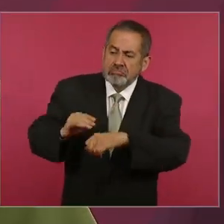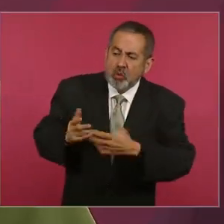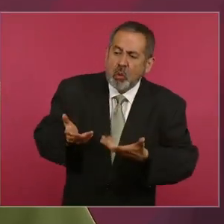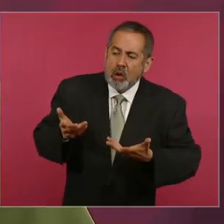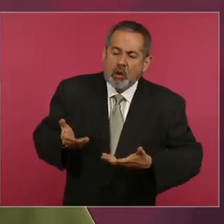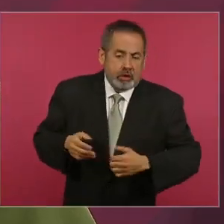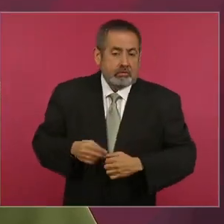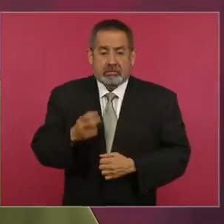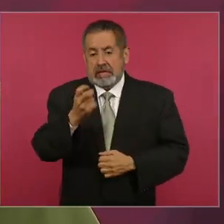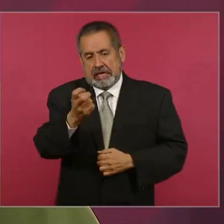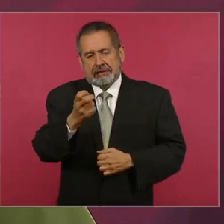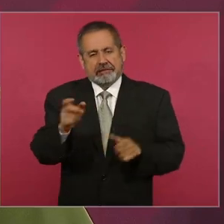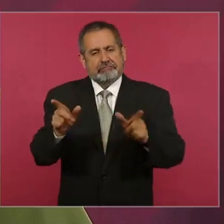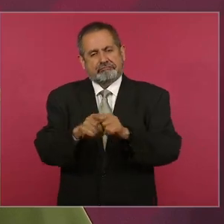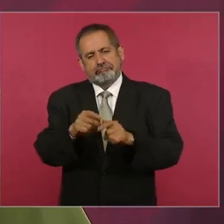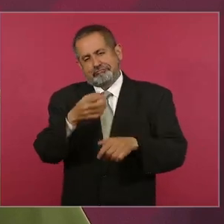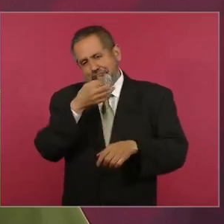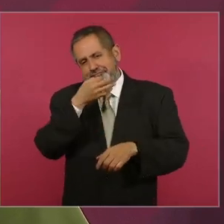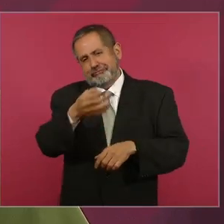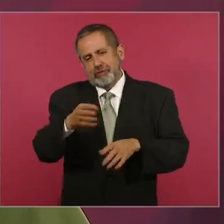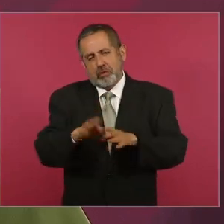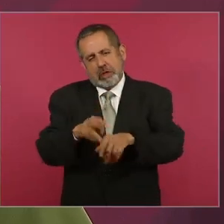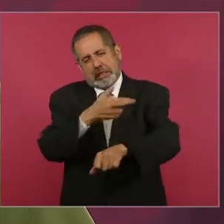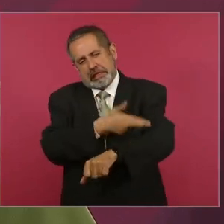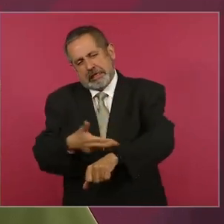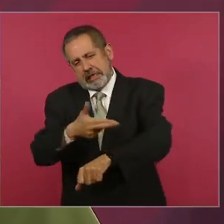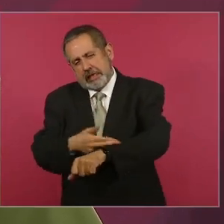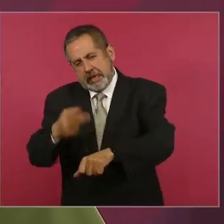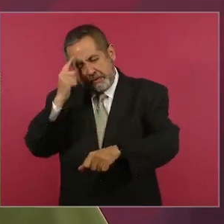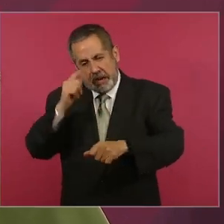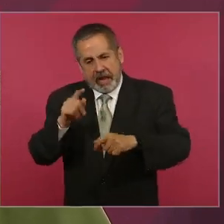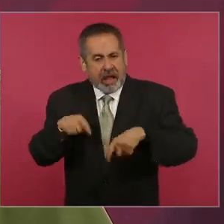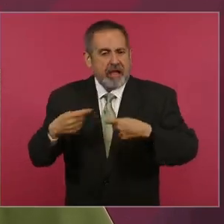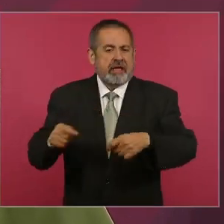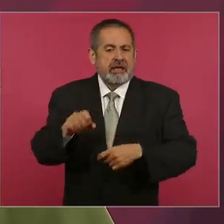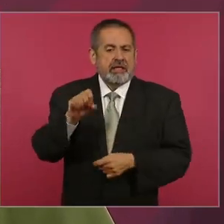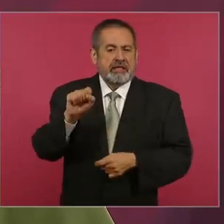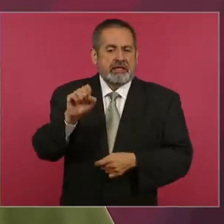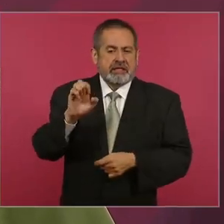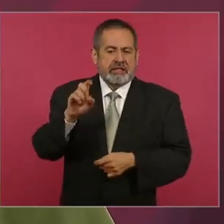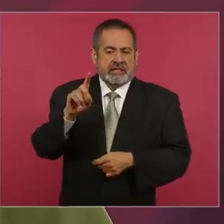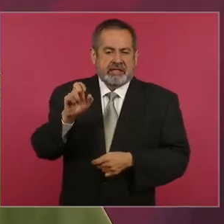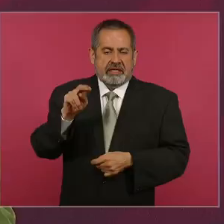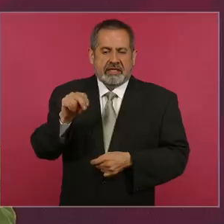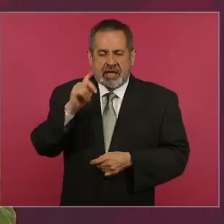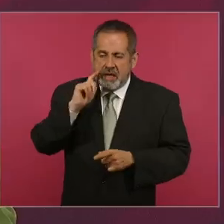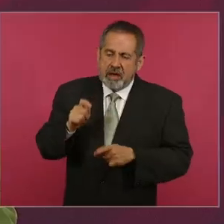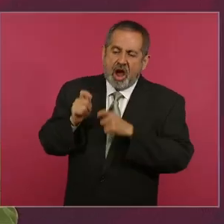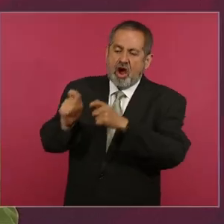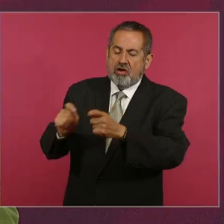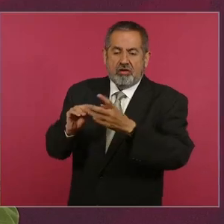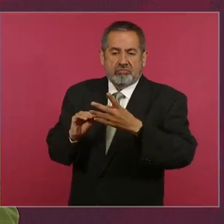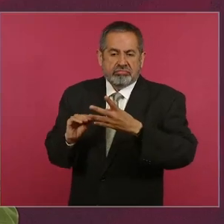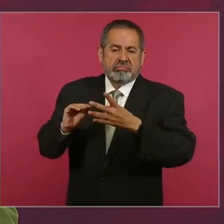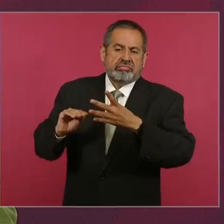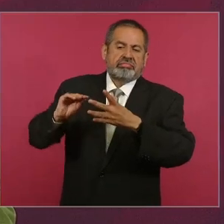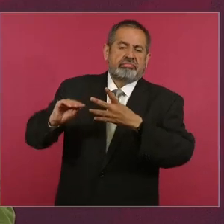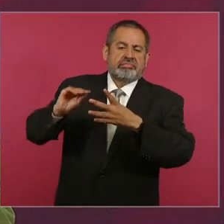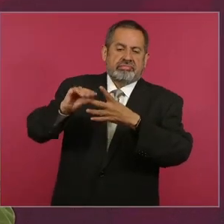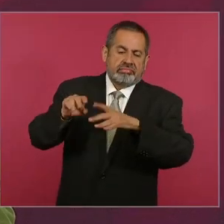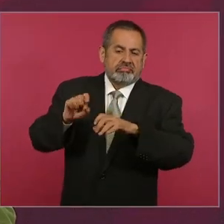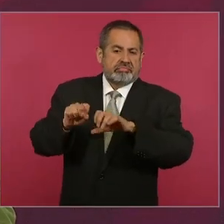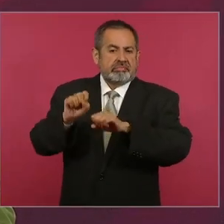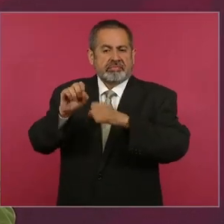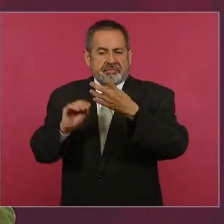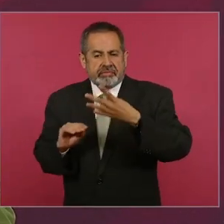de manera general el procedimiento que se usa en la Secretaría de la Defensa Nacional para